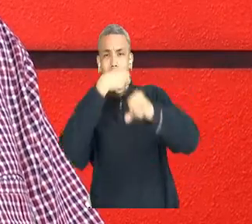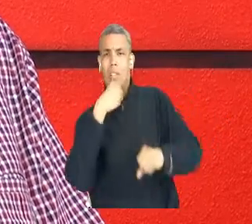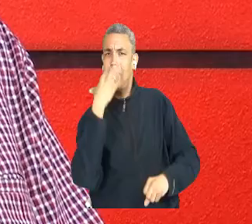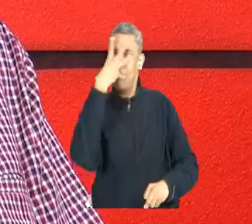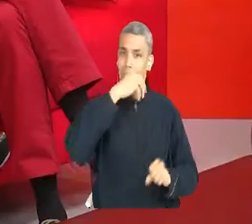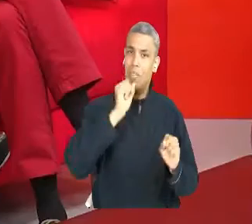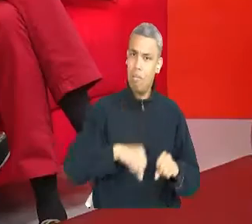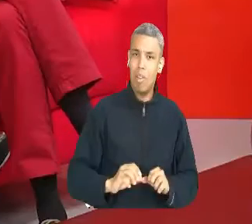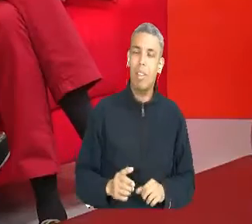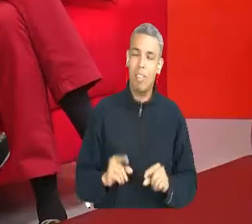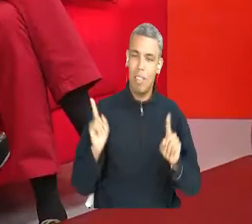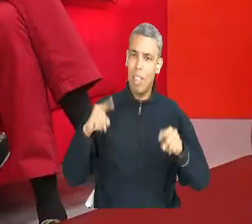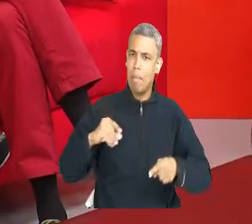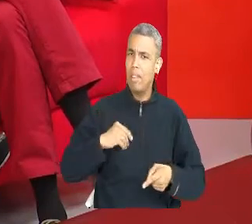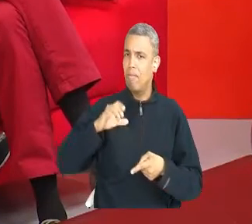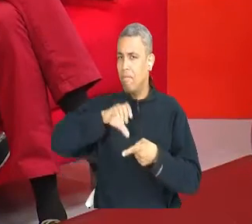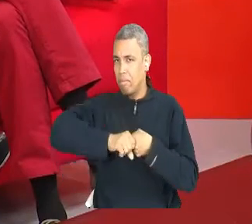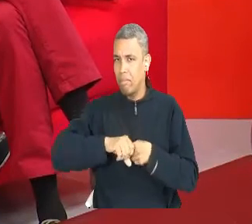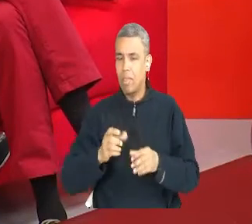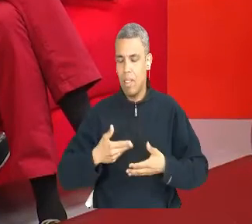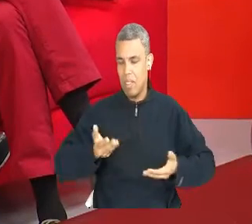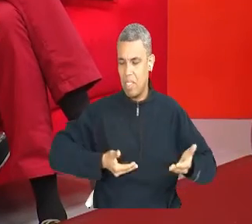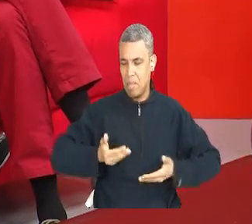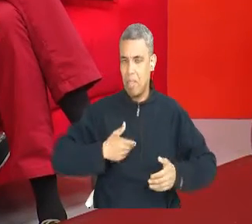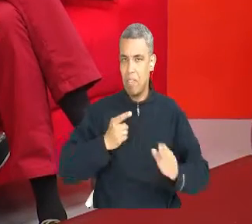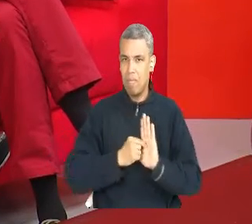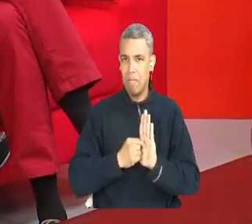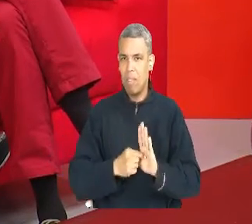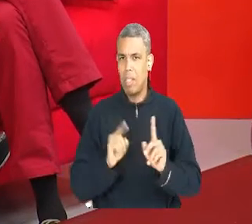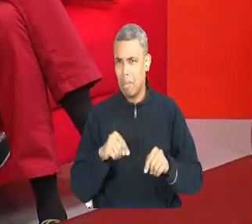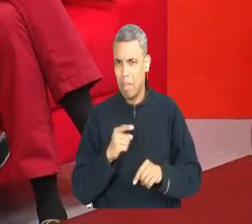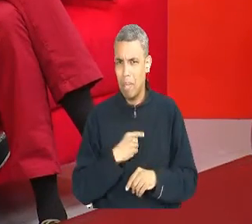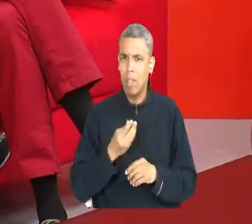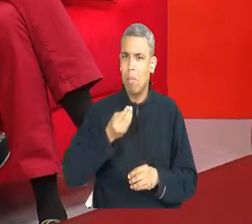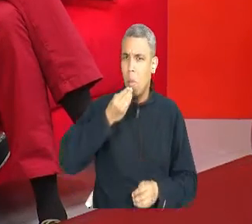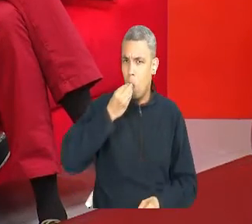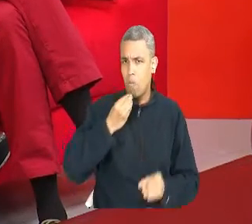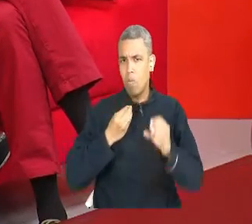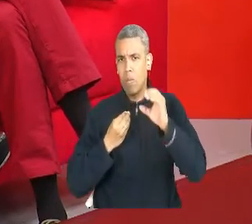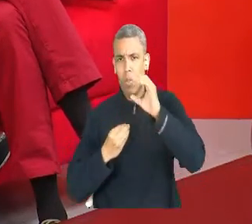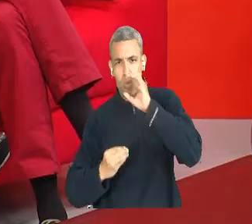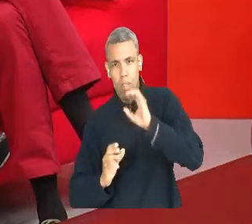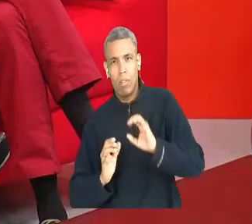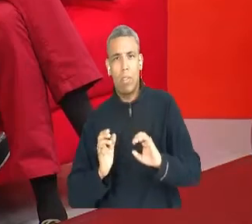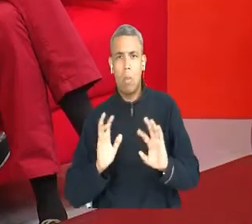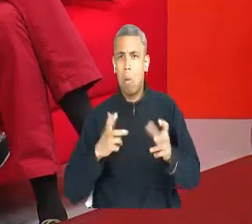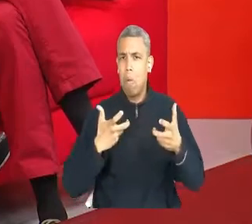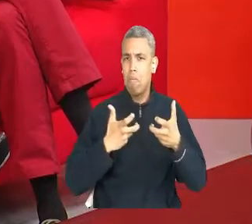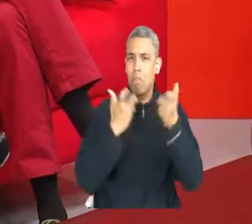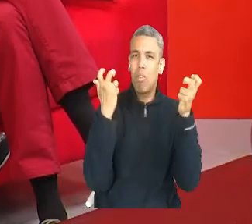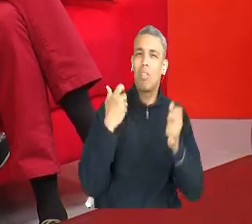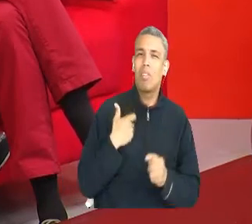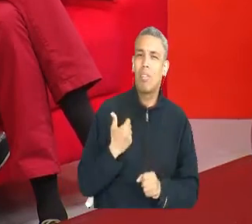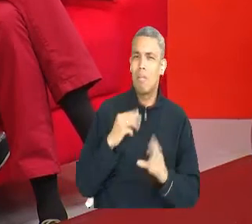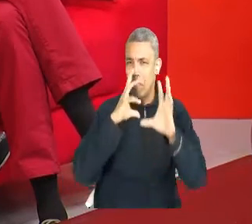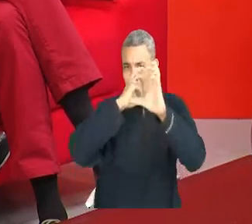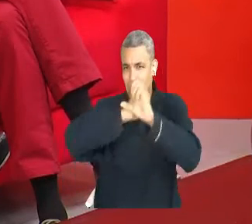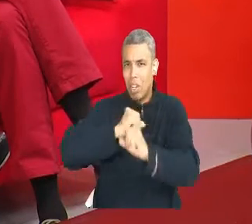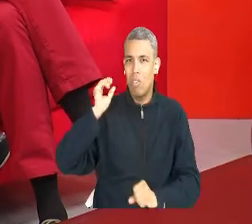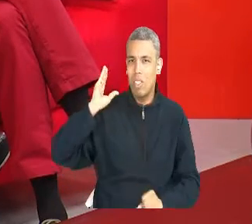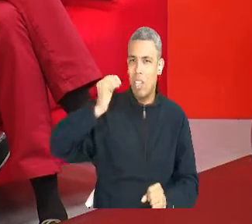eso es básicamente lo que tiene el hotel y los salones de eventos tenemos tres salones paramentos para una con una capacidad de hasta